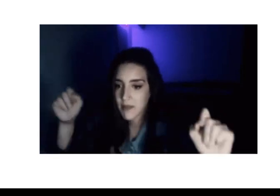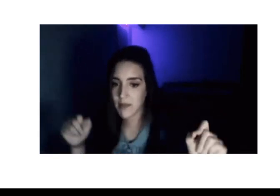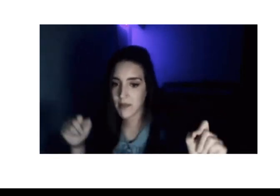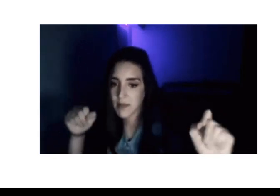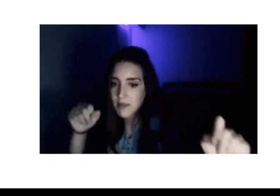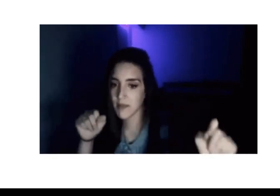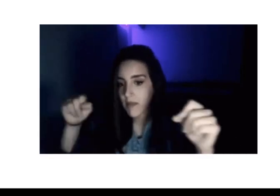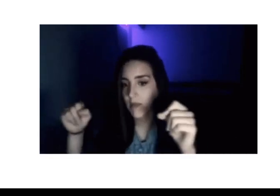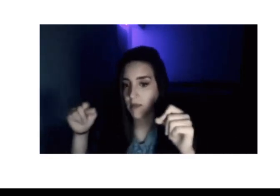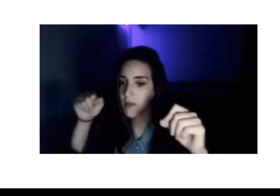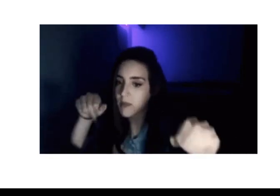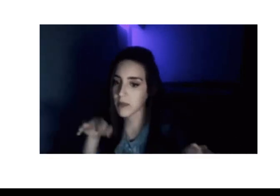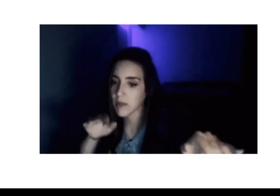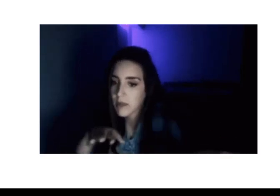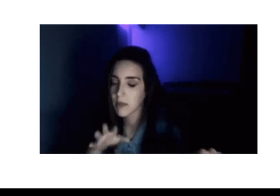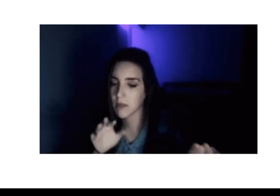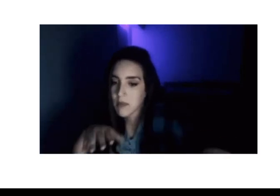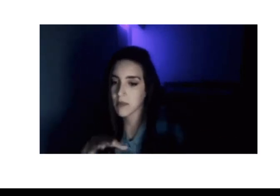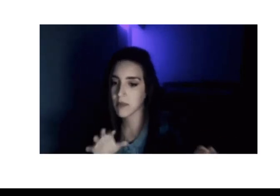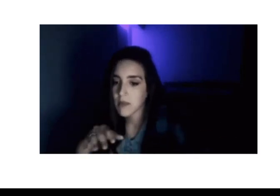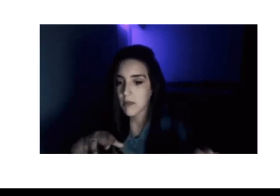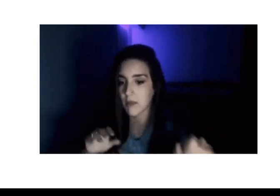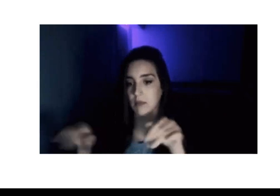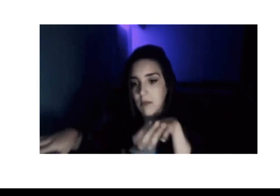las religiones institucionalizadas,